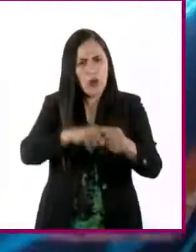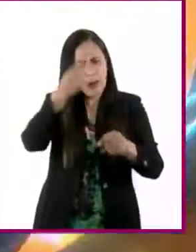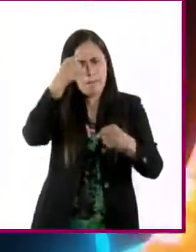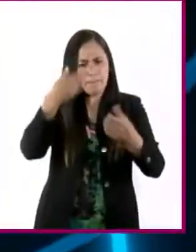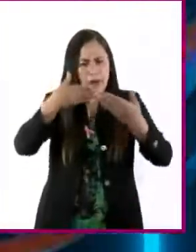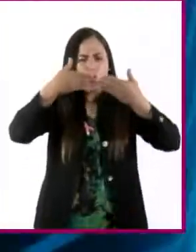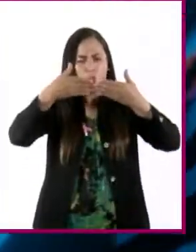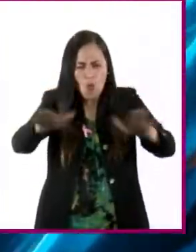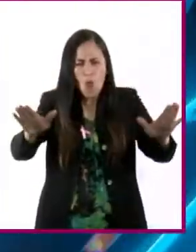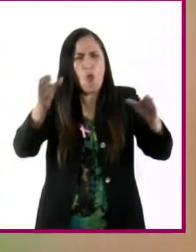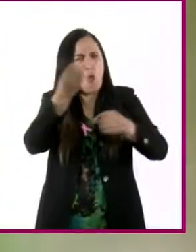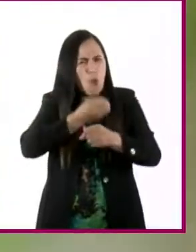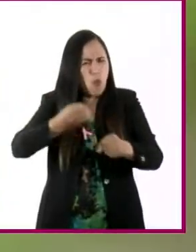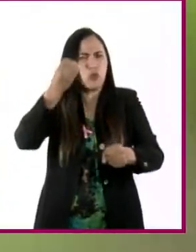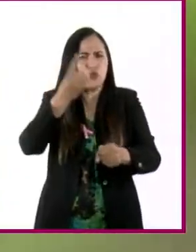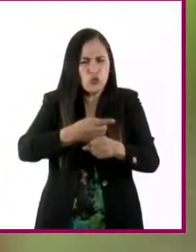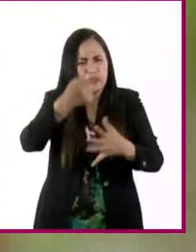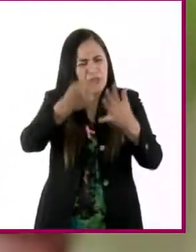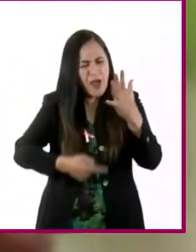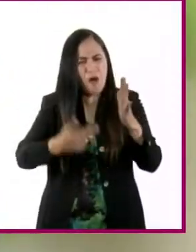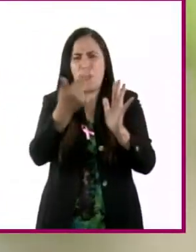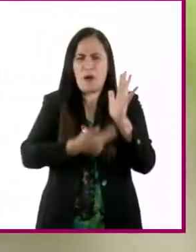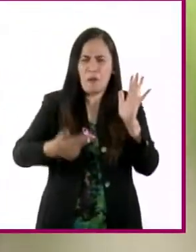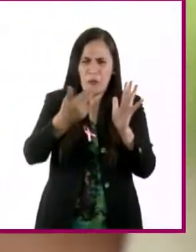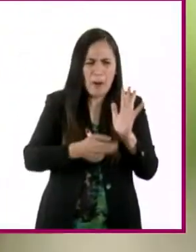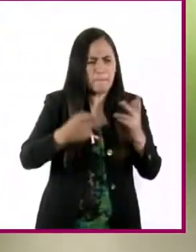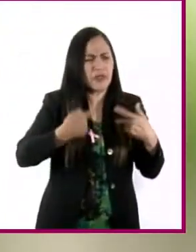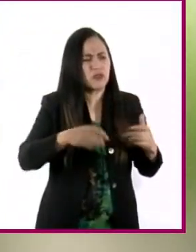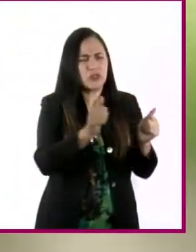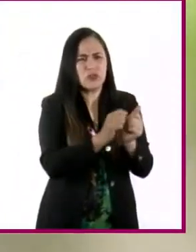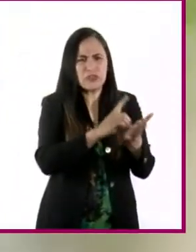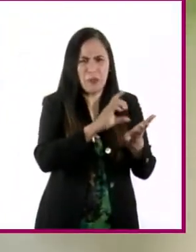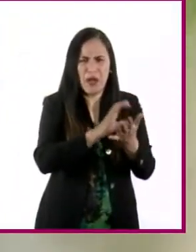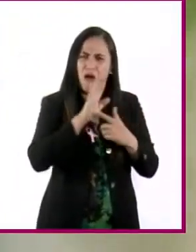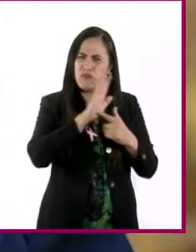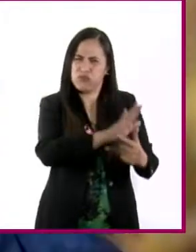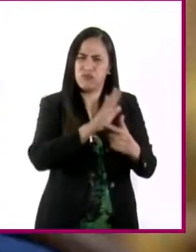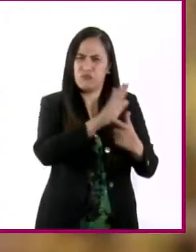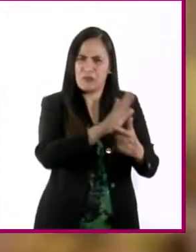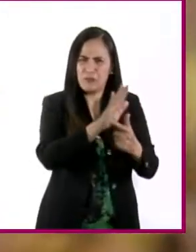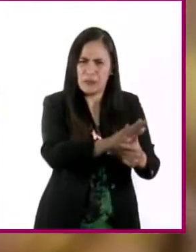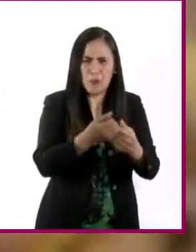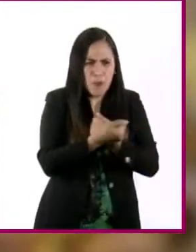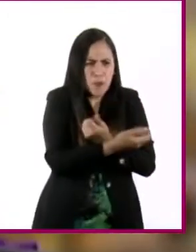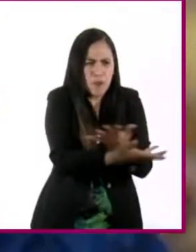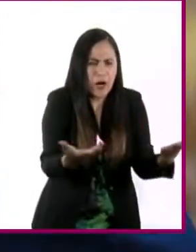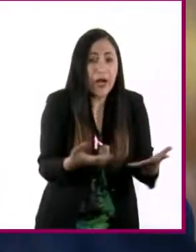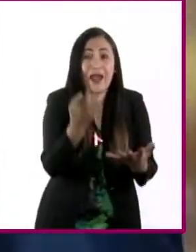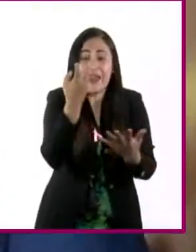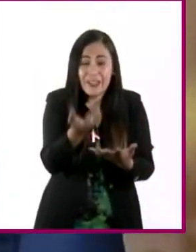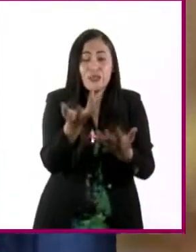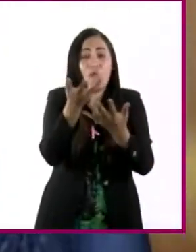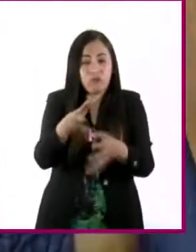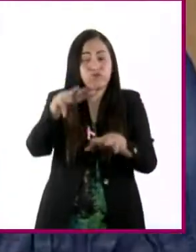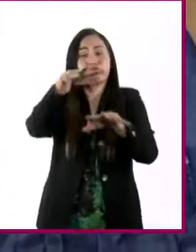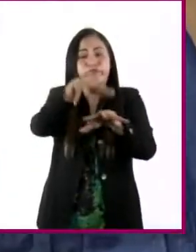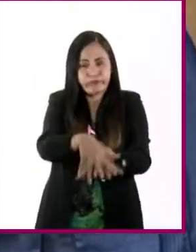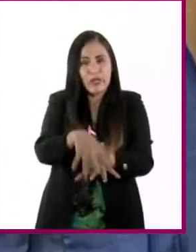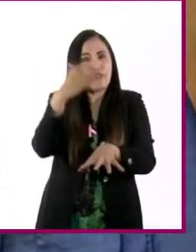segura. En realidad, el panorama no es bueno. En general, por ejemplo, UNICEF acaba de lanzar